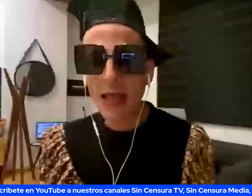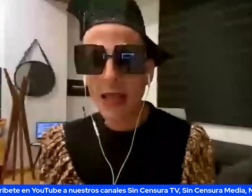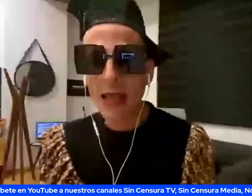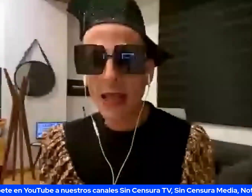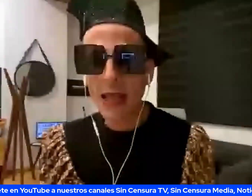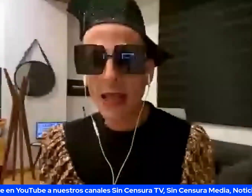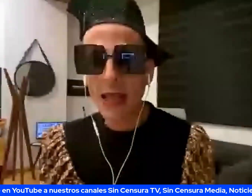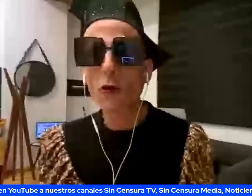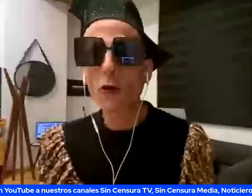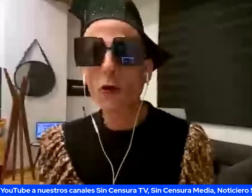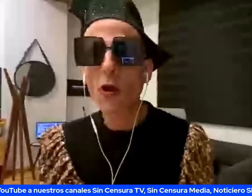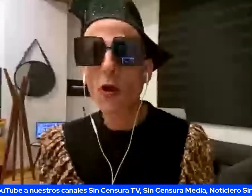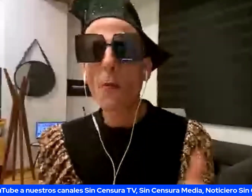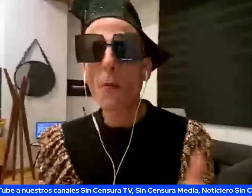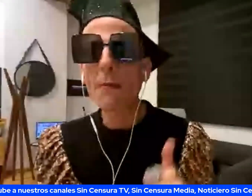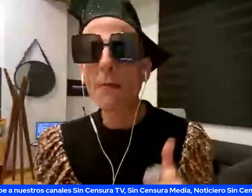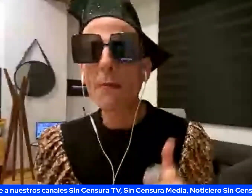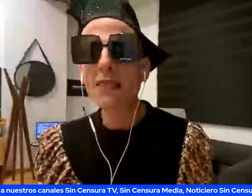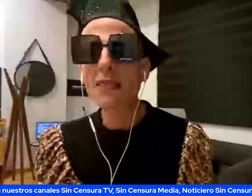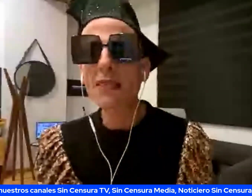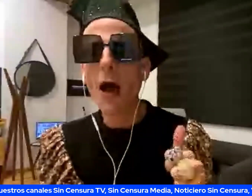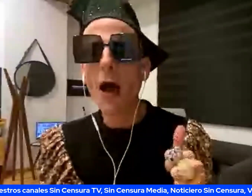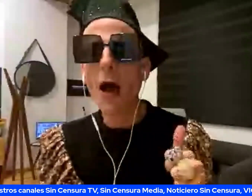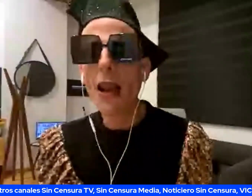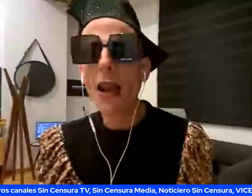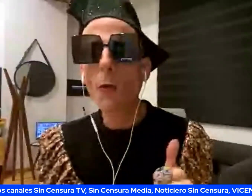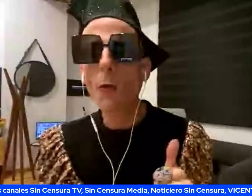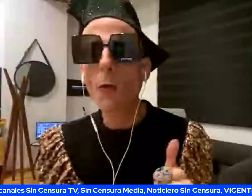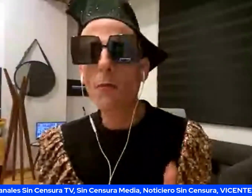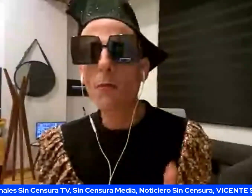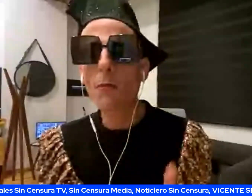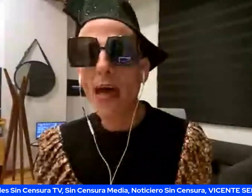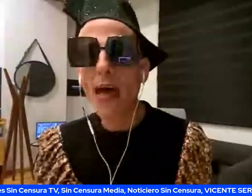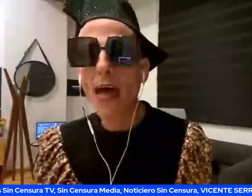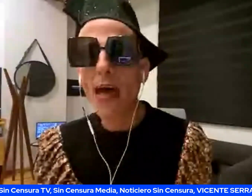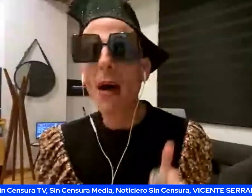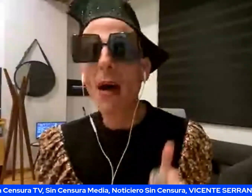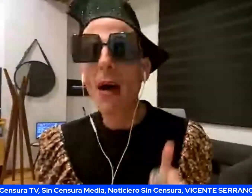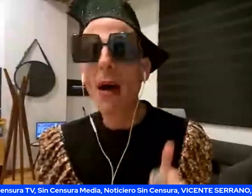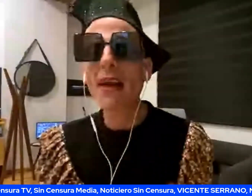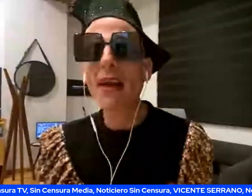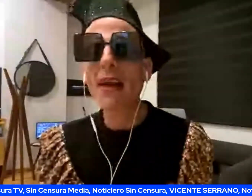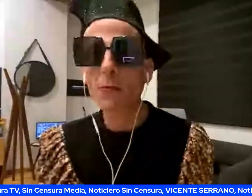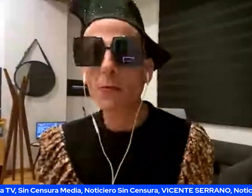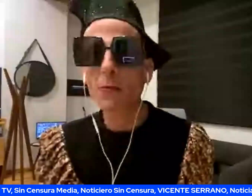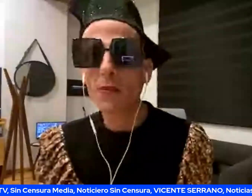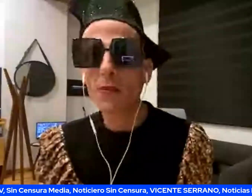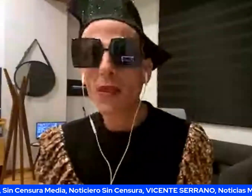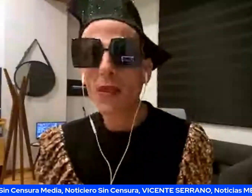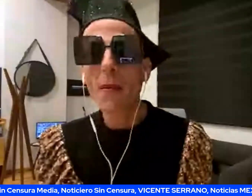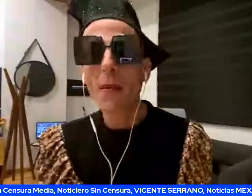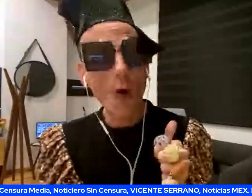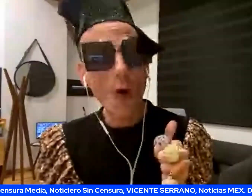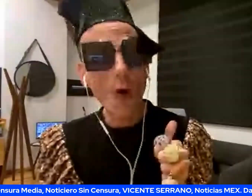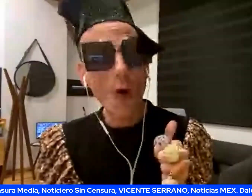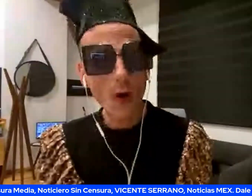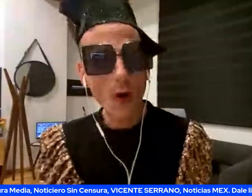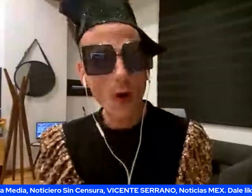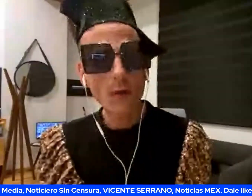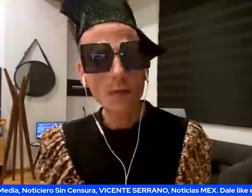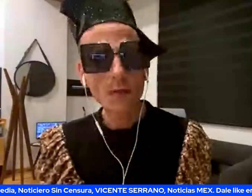por ende no se va a acabar la corrupción, porque mientras haya una laguna de impunidad, va a haber un mar de corrupción. Por